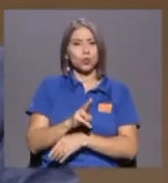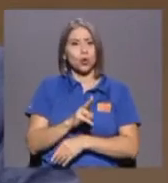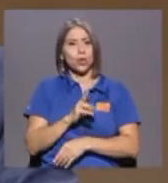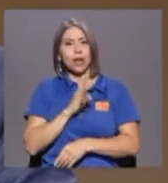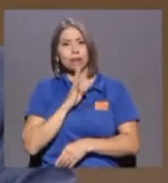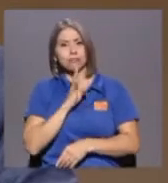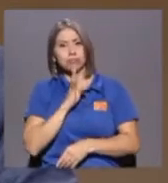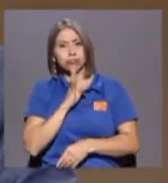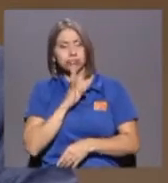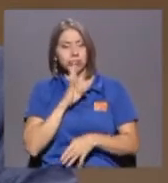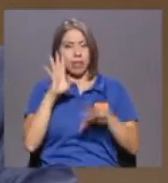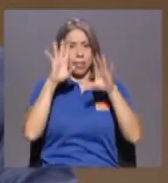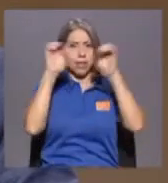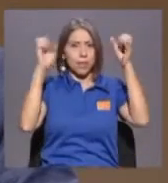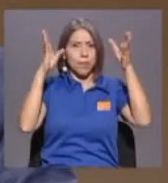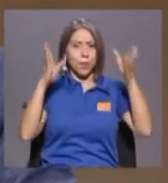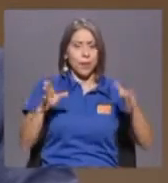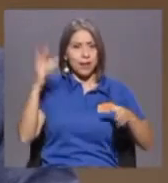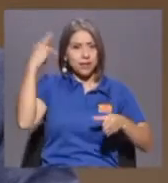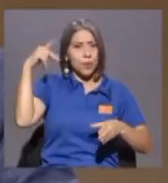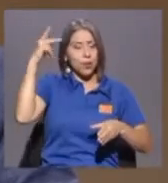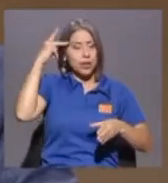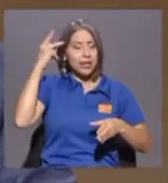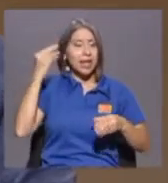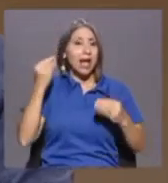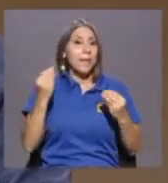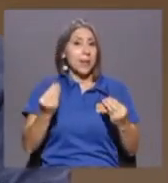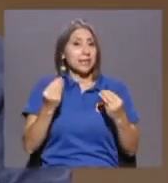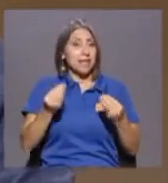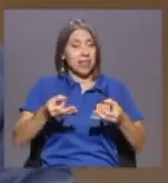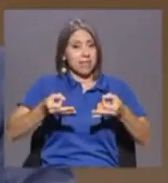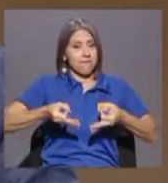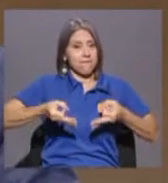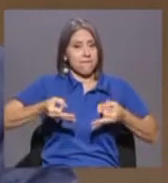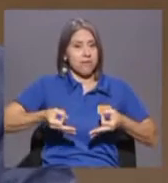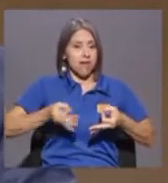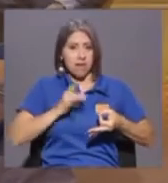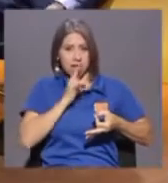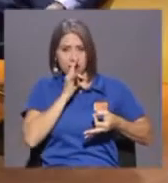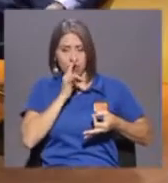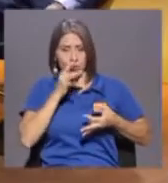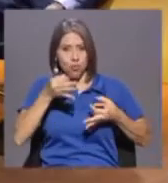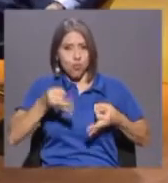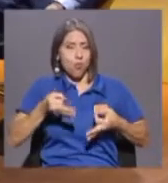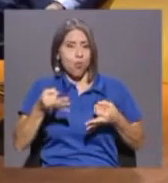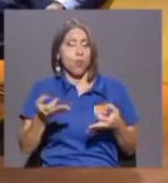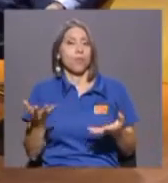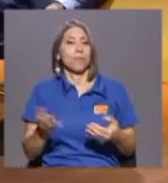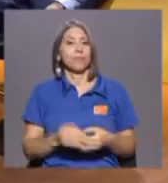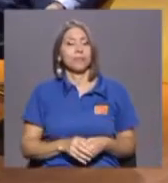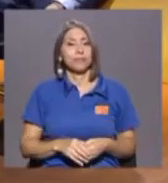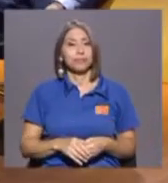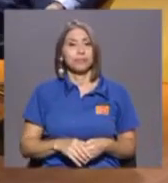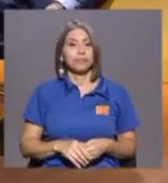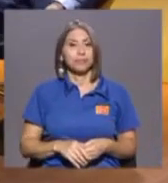la diplomacia y de la política, bastante fino, por llamarlo de alguna forma.